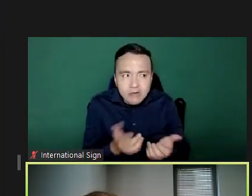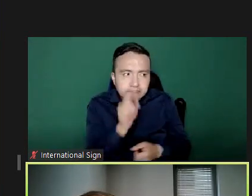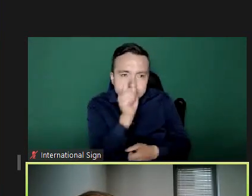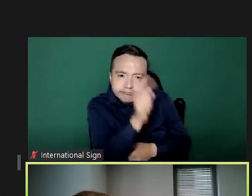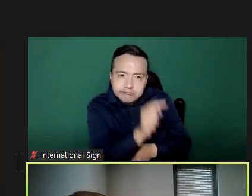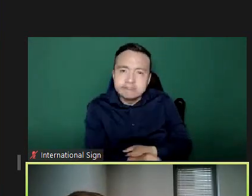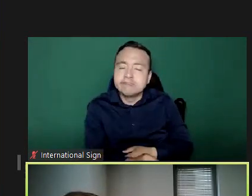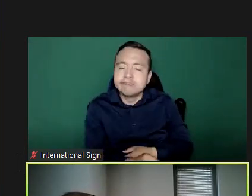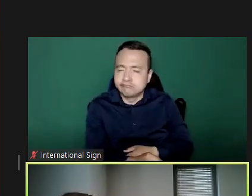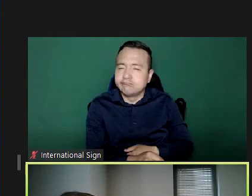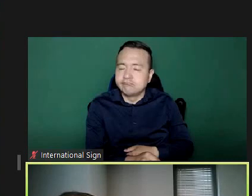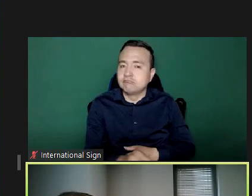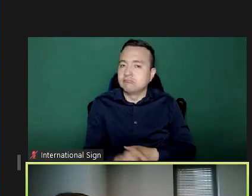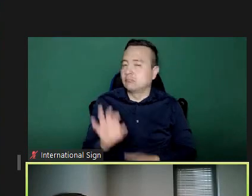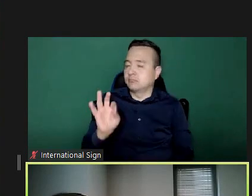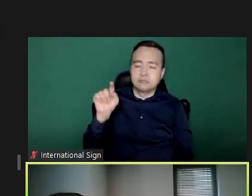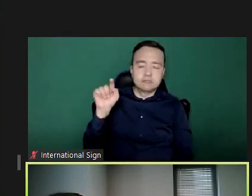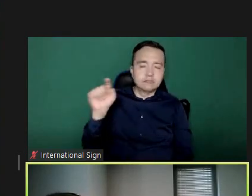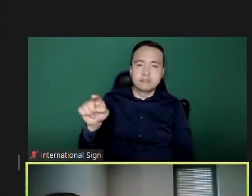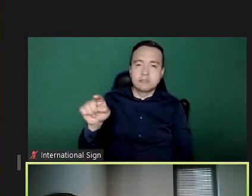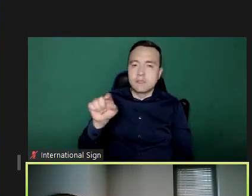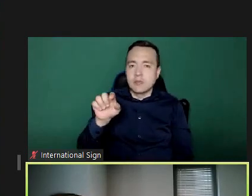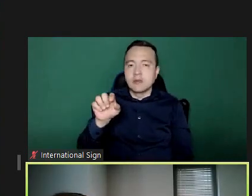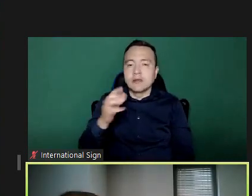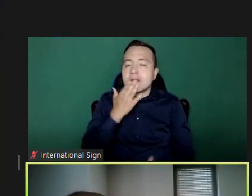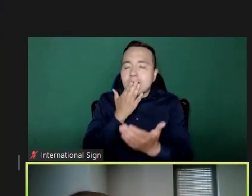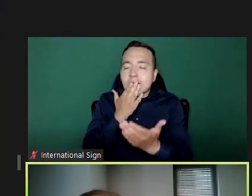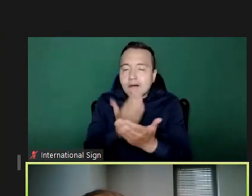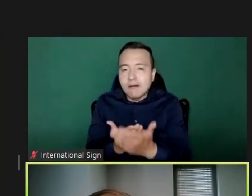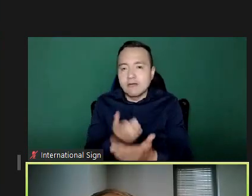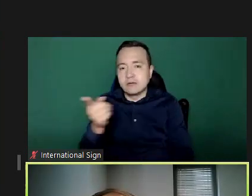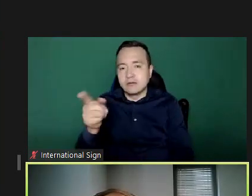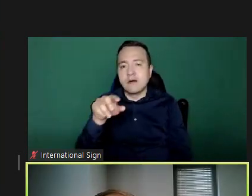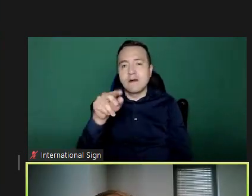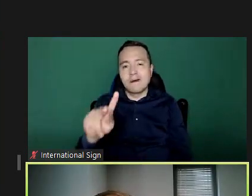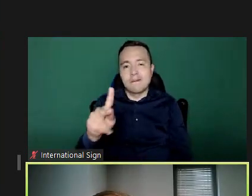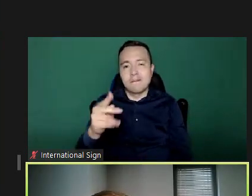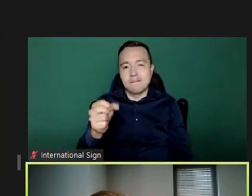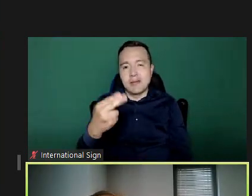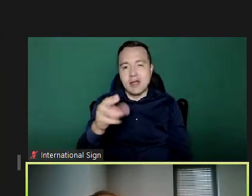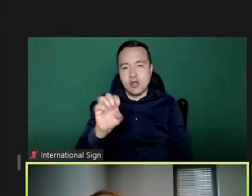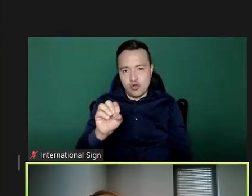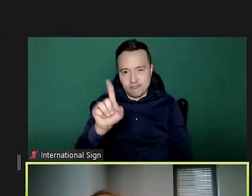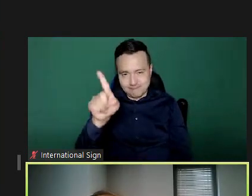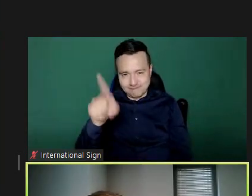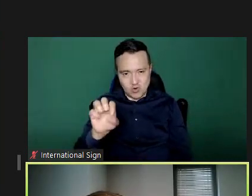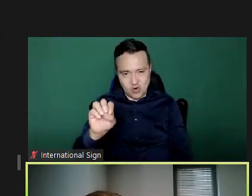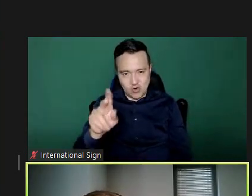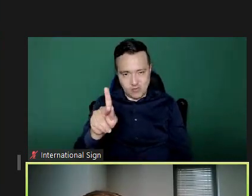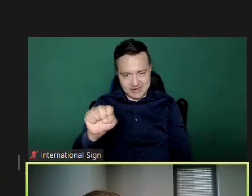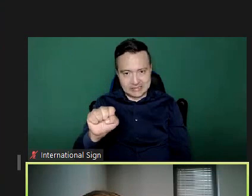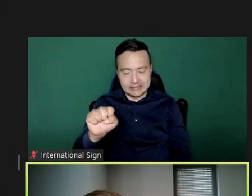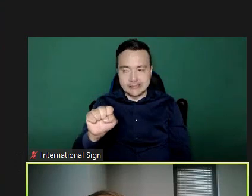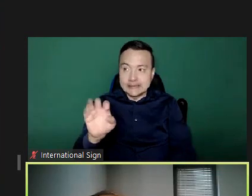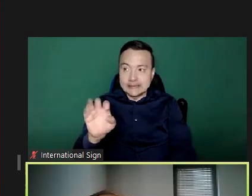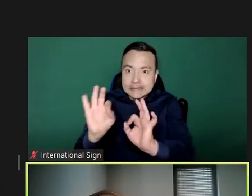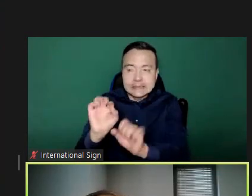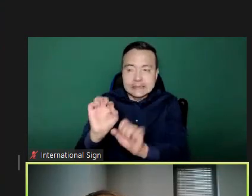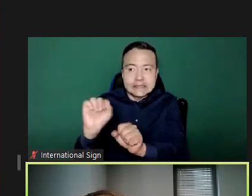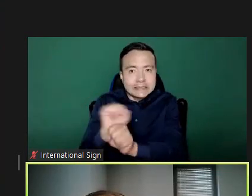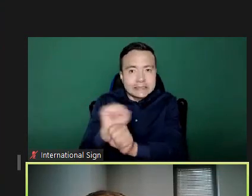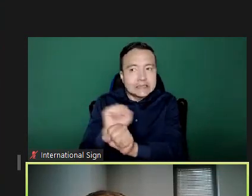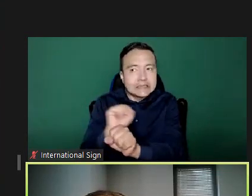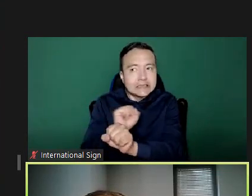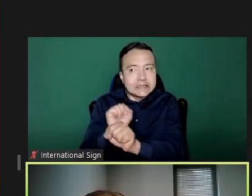de colaboración que ha permitido a las dos organizaciones hacerle frente a temas muy